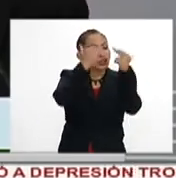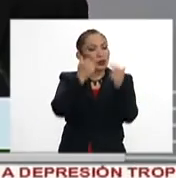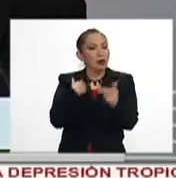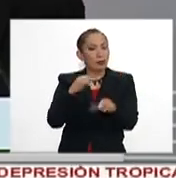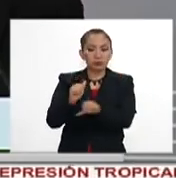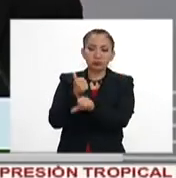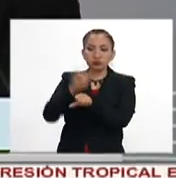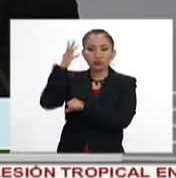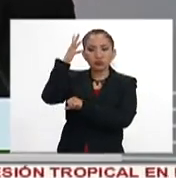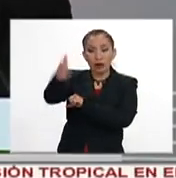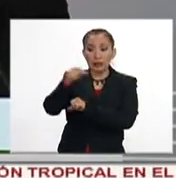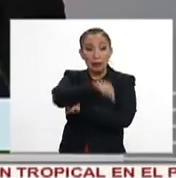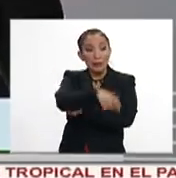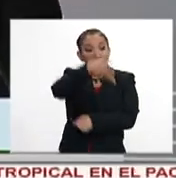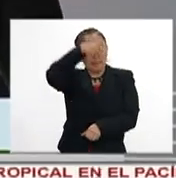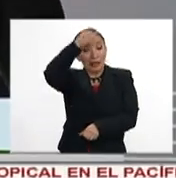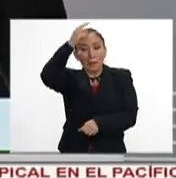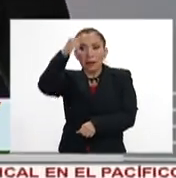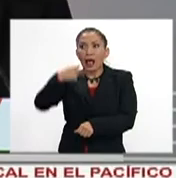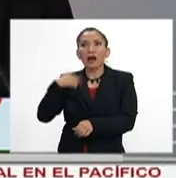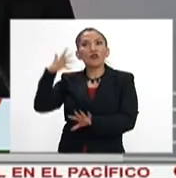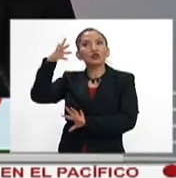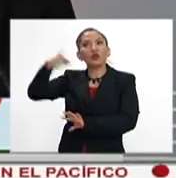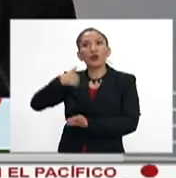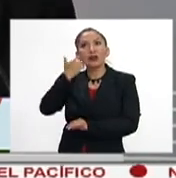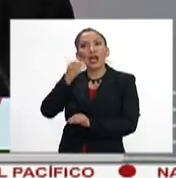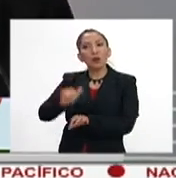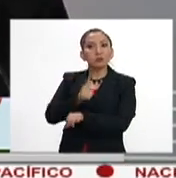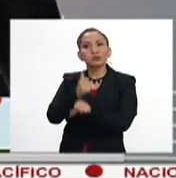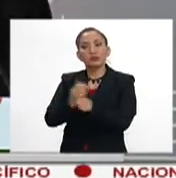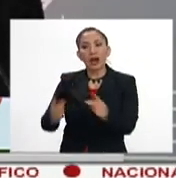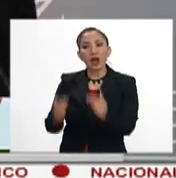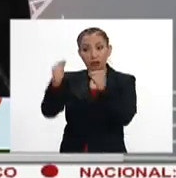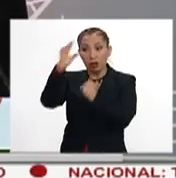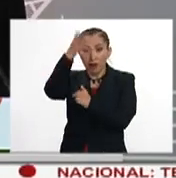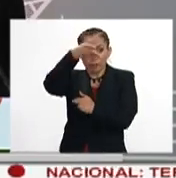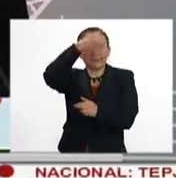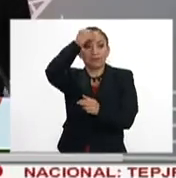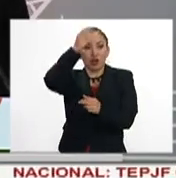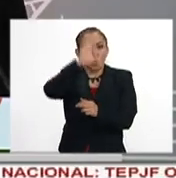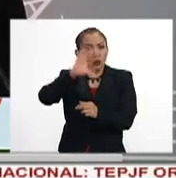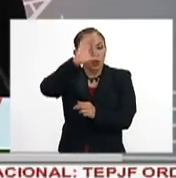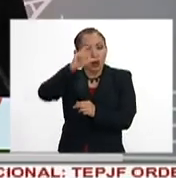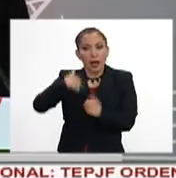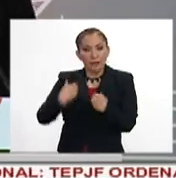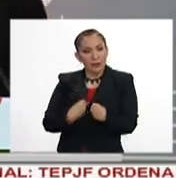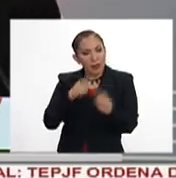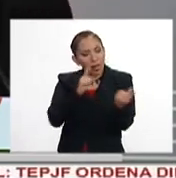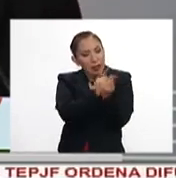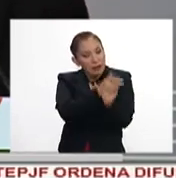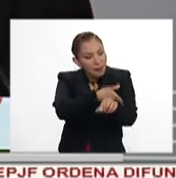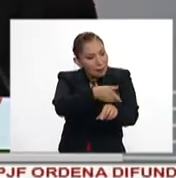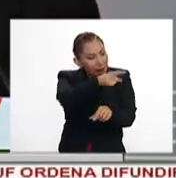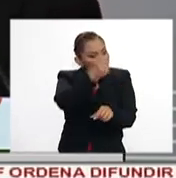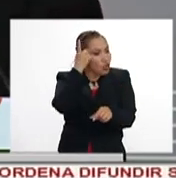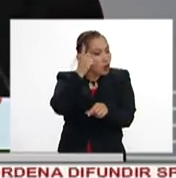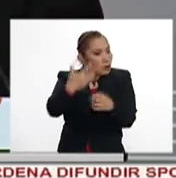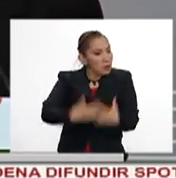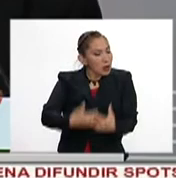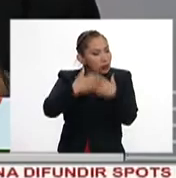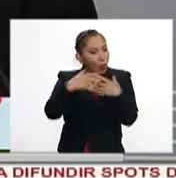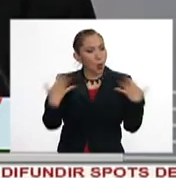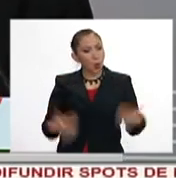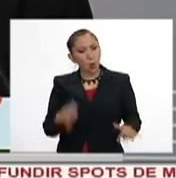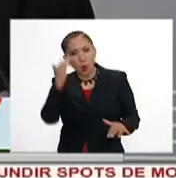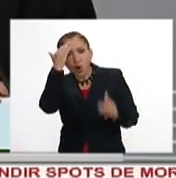Además, tengan esta cultura del emprendedurismo, que es una cuestión cultural. No, el estar viviendo con una familia de un empresario y